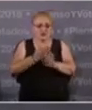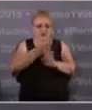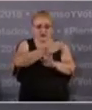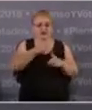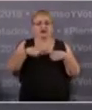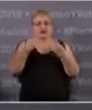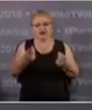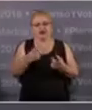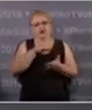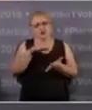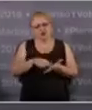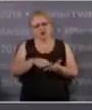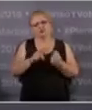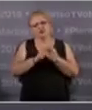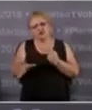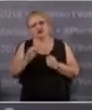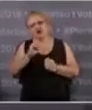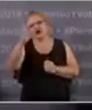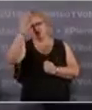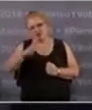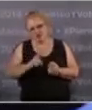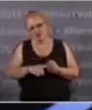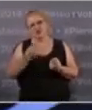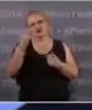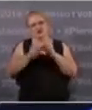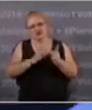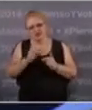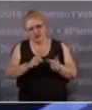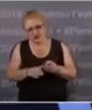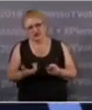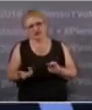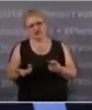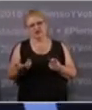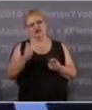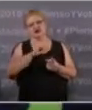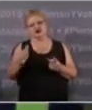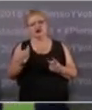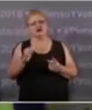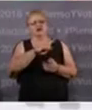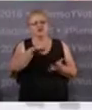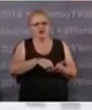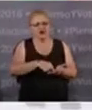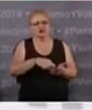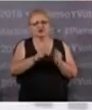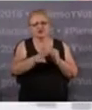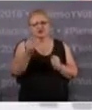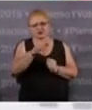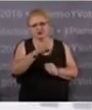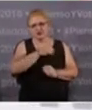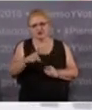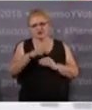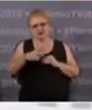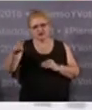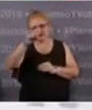espacios públicos a los ciudadanos, a la cultura, al deporte, a los espacios públicos que ahí se puedan desarrollar.